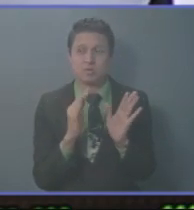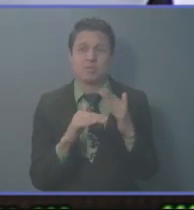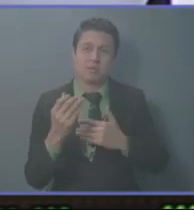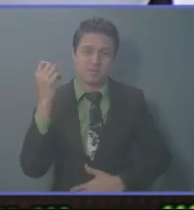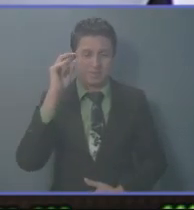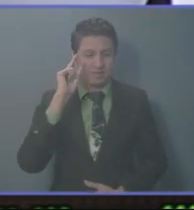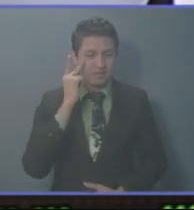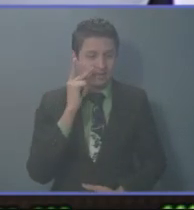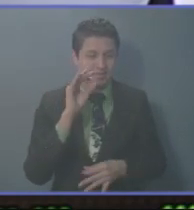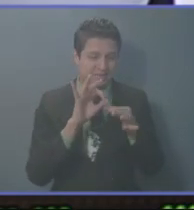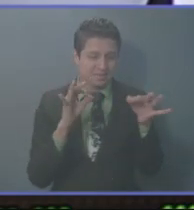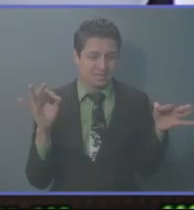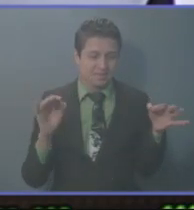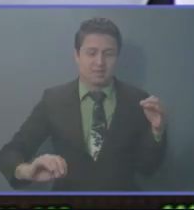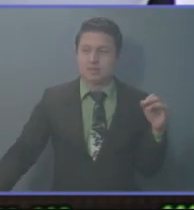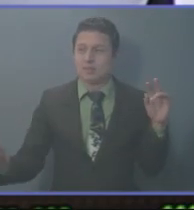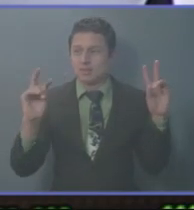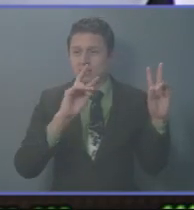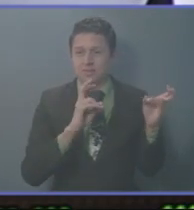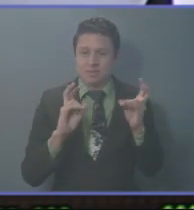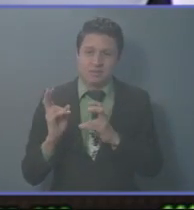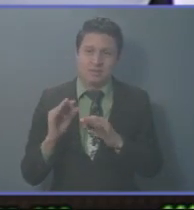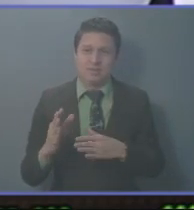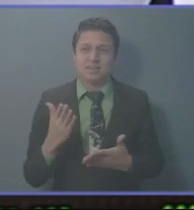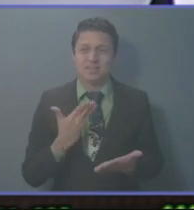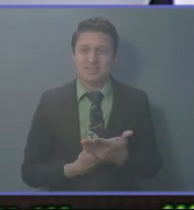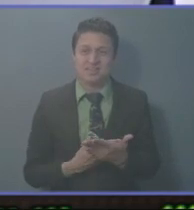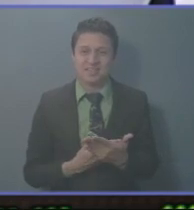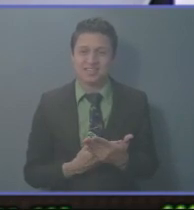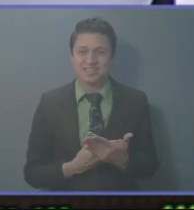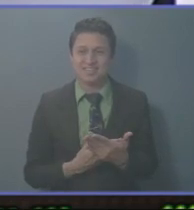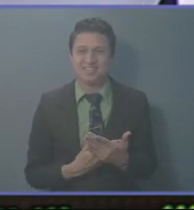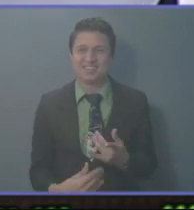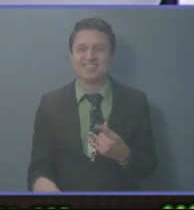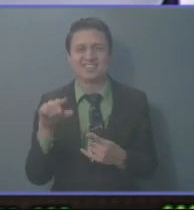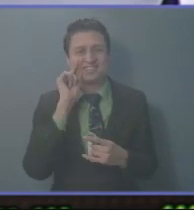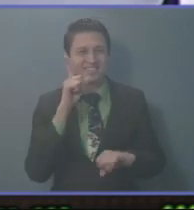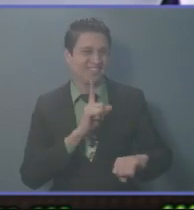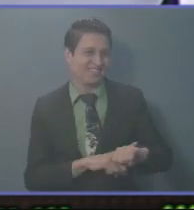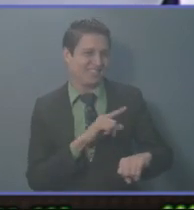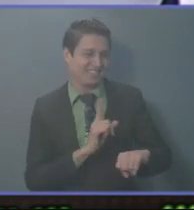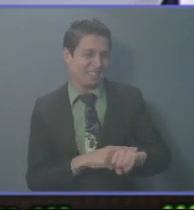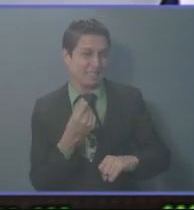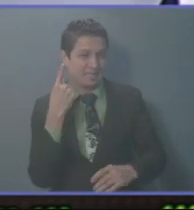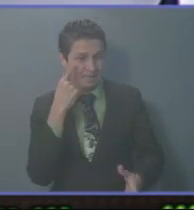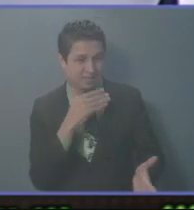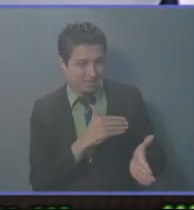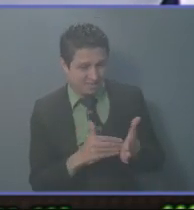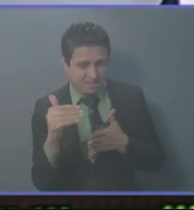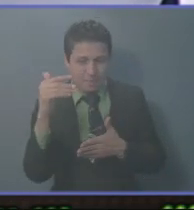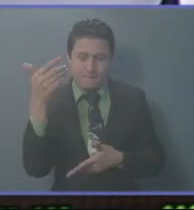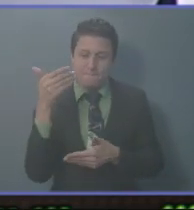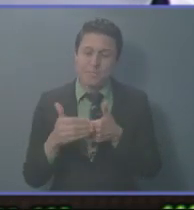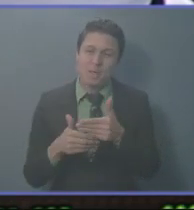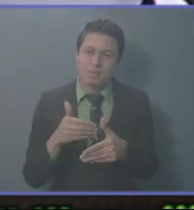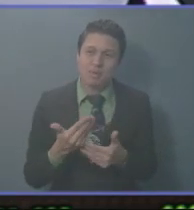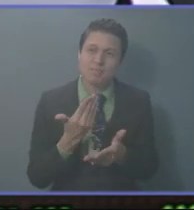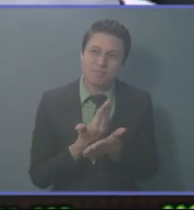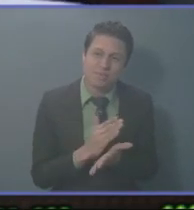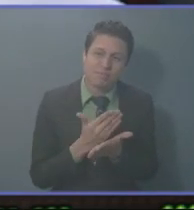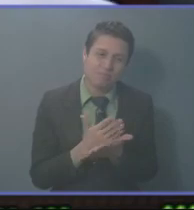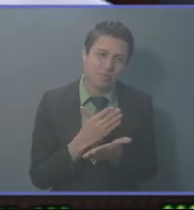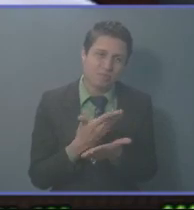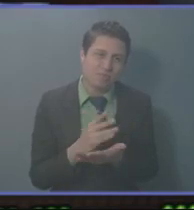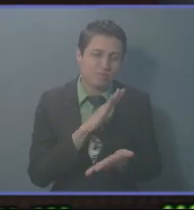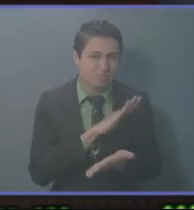significativas en los aspectos antes mencionados desde el momento en que fue iniciado el proceso de saneamiento y